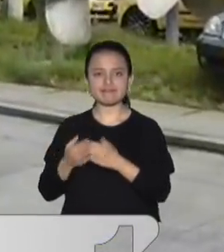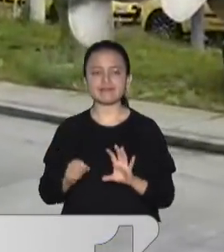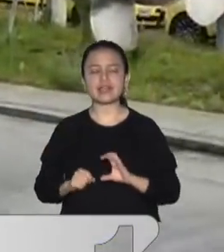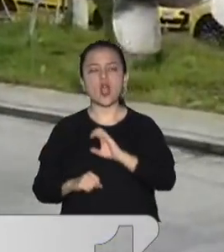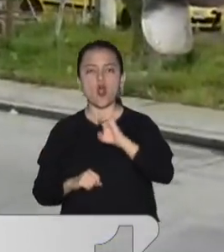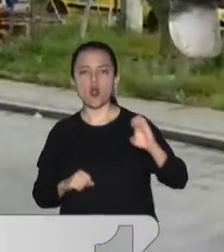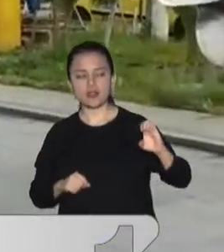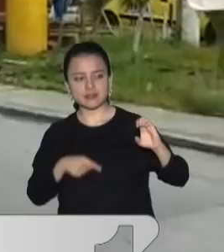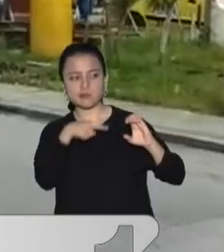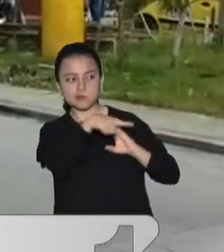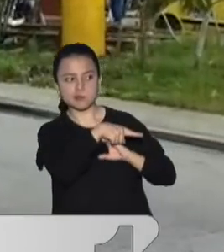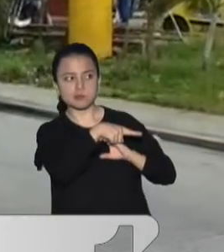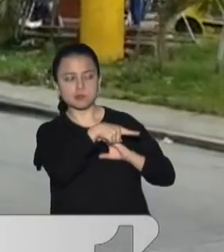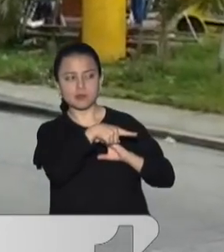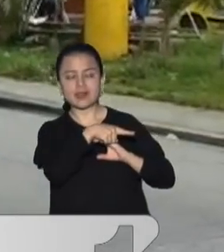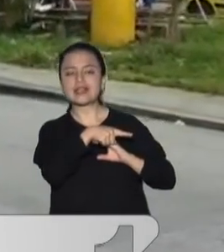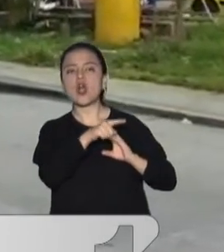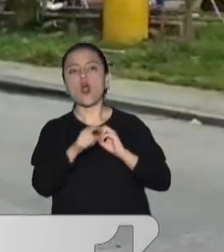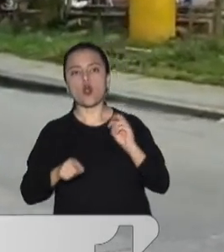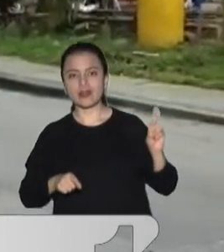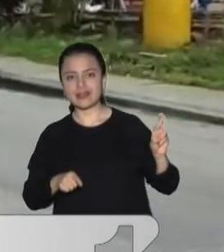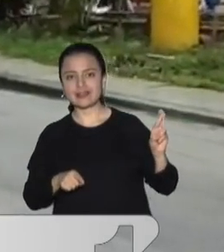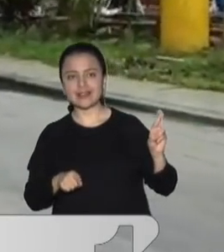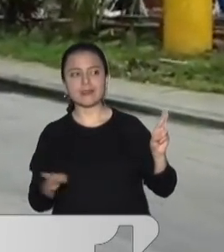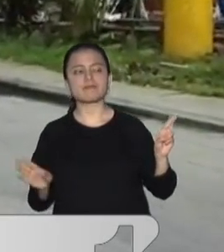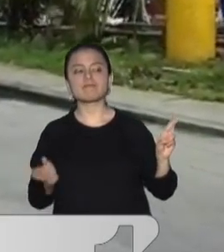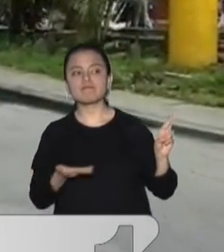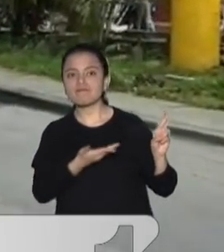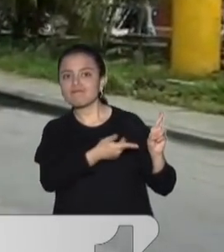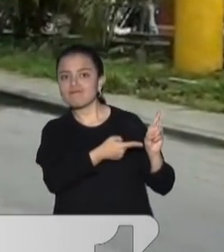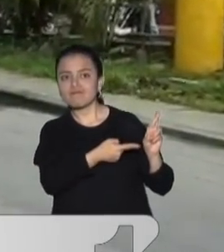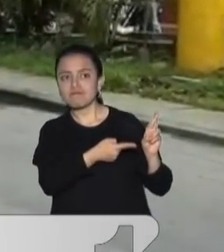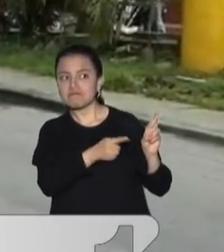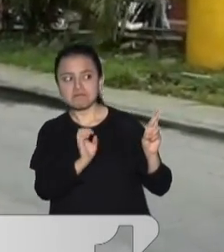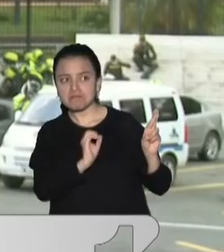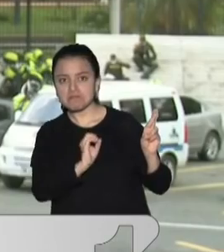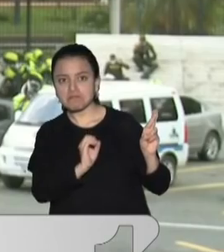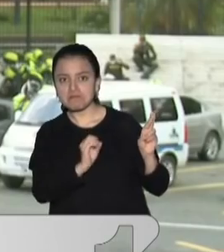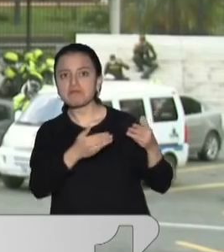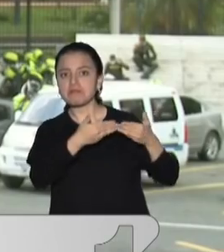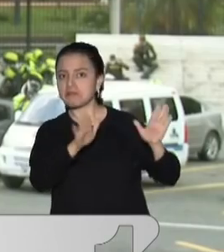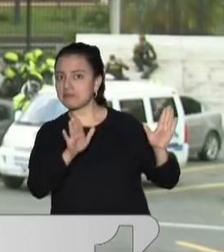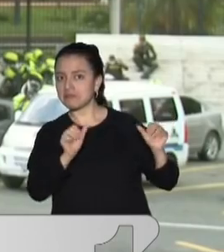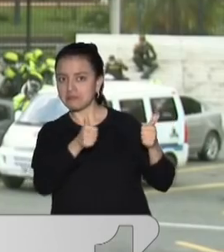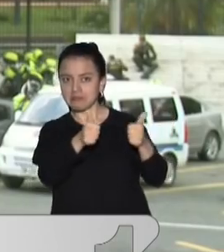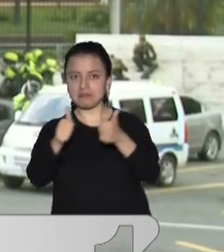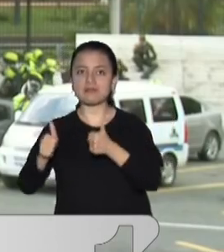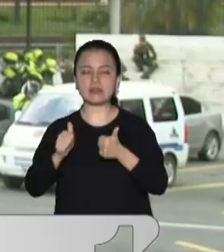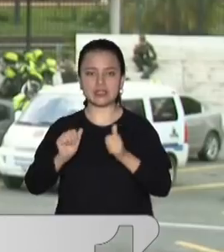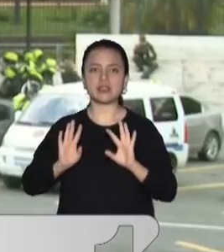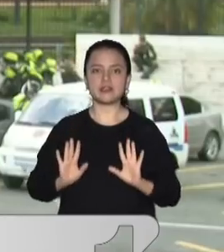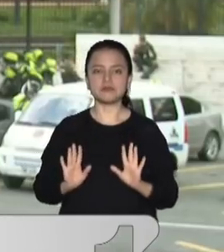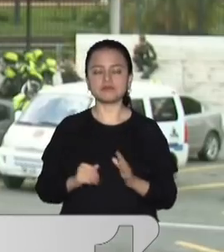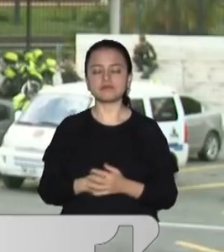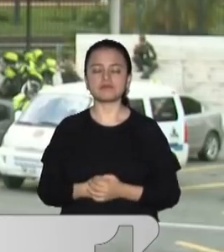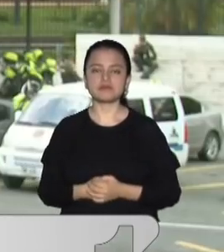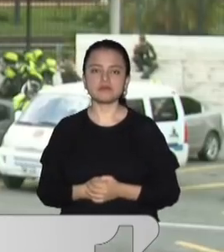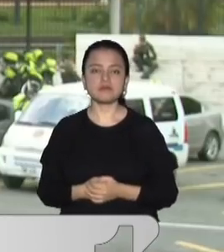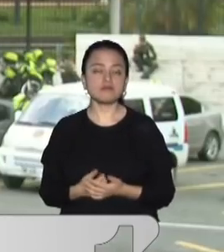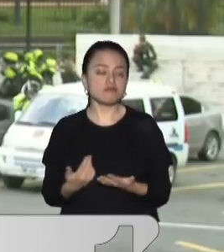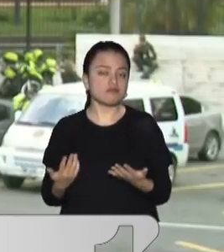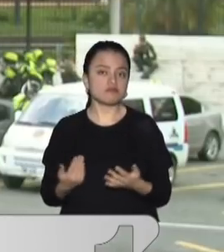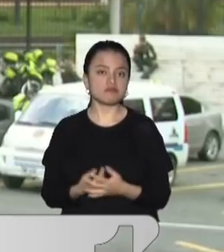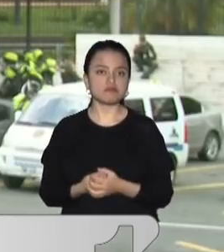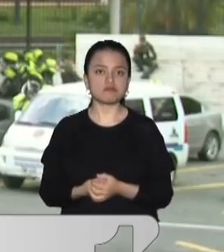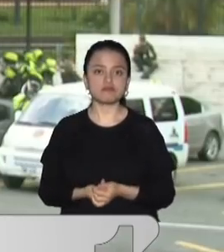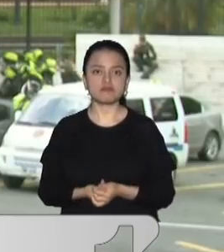el centro de la ciudad se encuentra sin ningún tipo de obstrucción en las vías por estos sectores. Hasta el momento